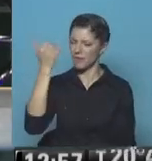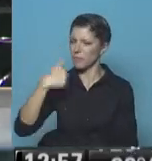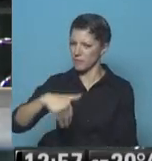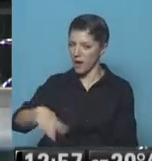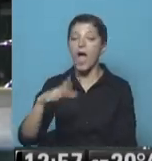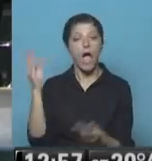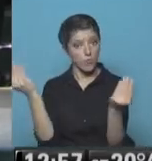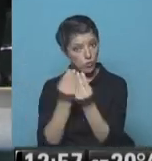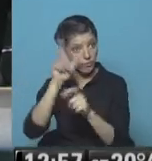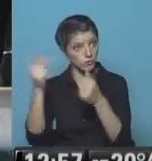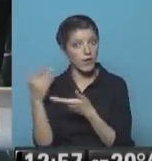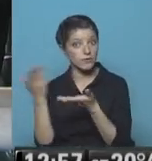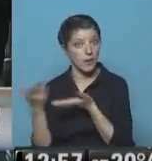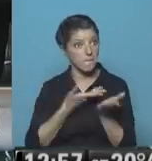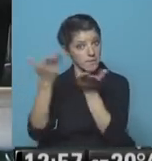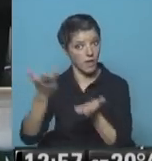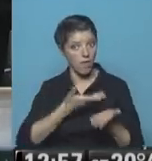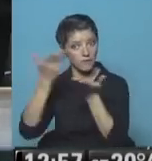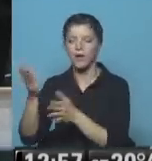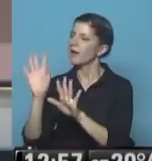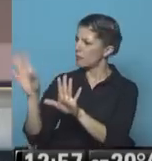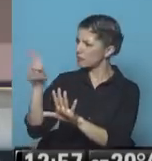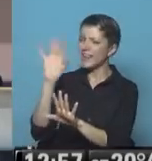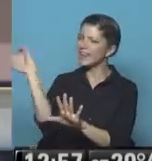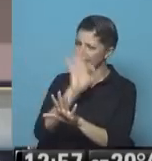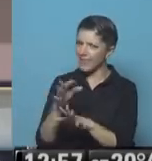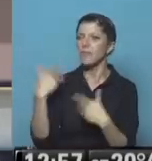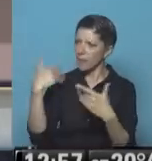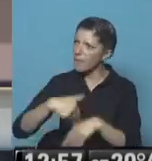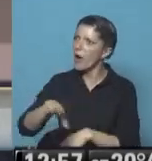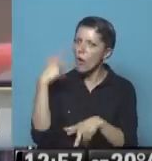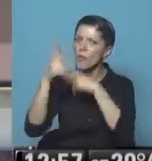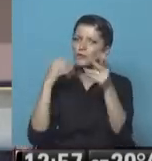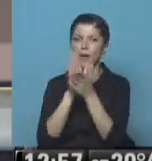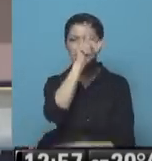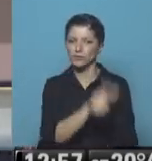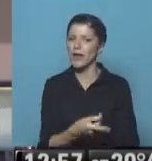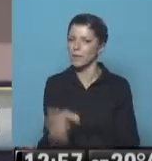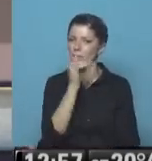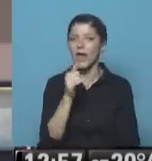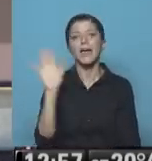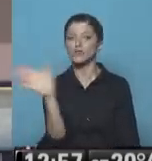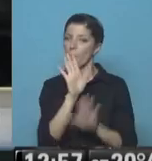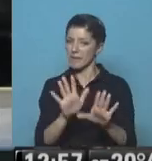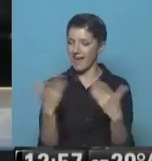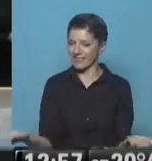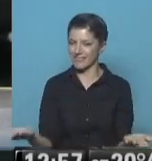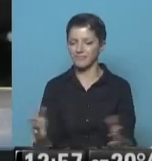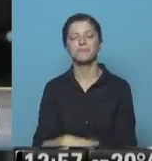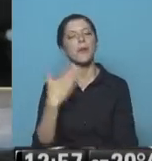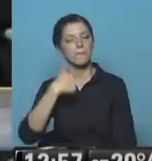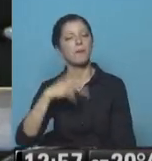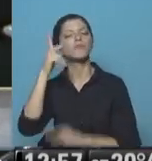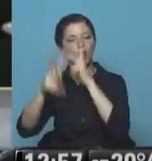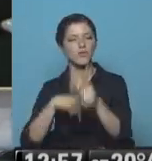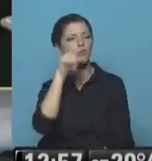muchas invitaciones para que festejemos. No, Taylor, no se emborrache con los festejos y de la incógnita, que tranquilo, es lo que Pedro, la gente está esperando. Vamos con la incógnita. Igual nunca